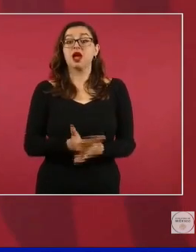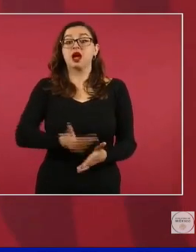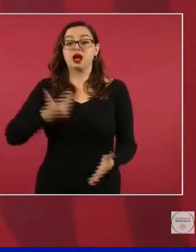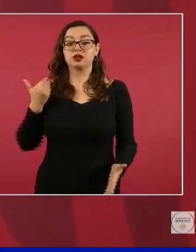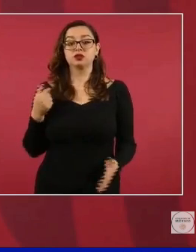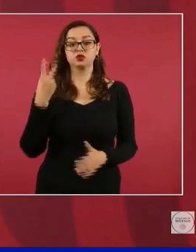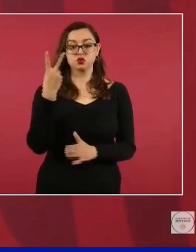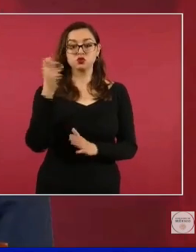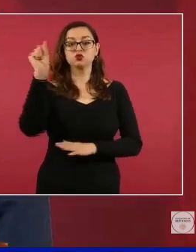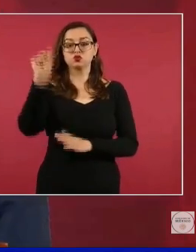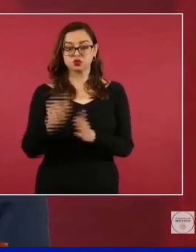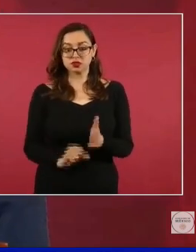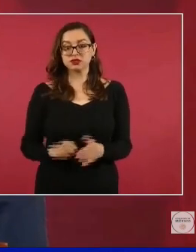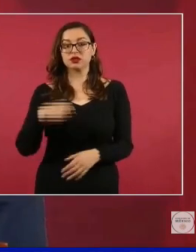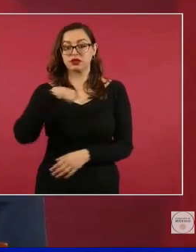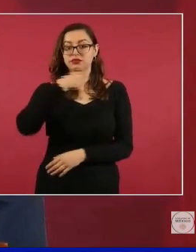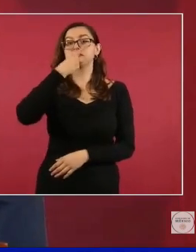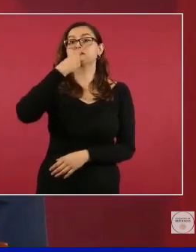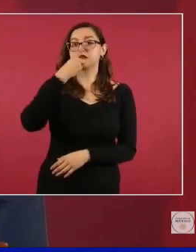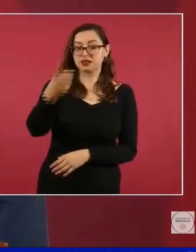No es posible